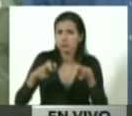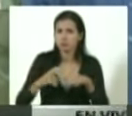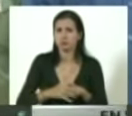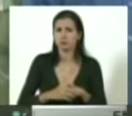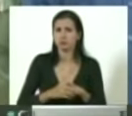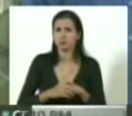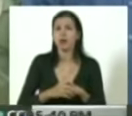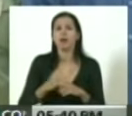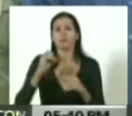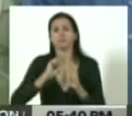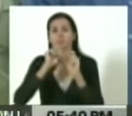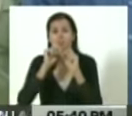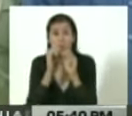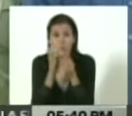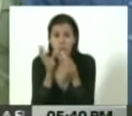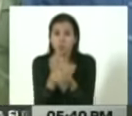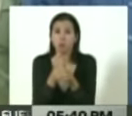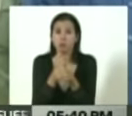y descubrir